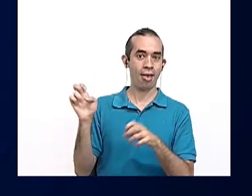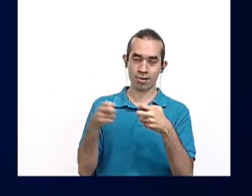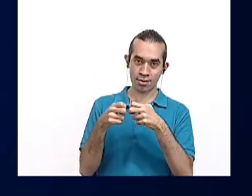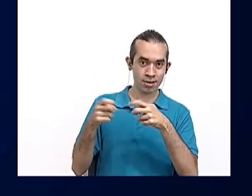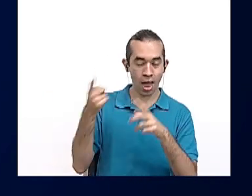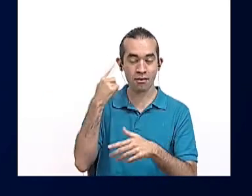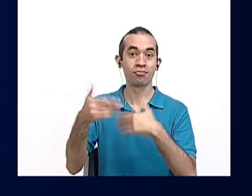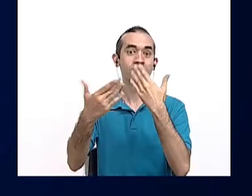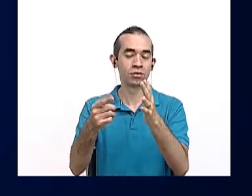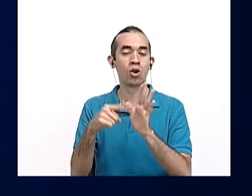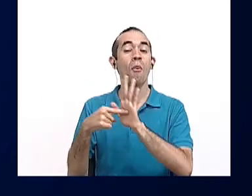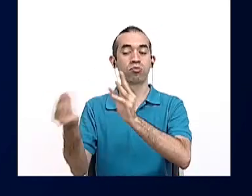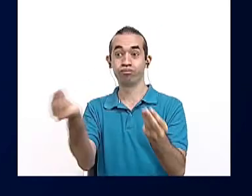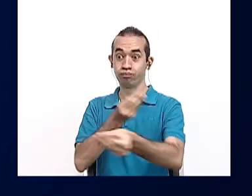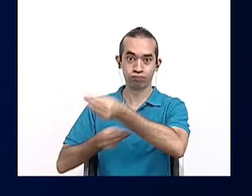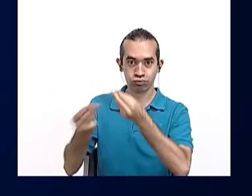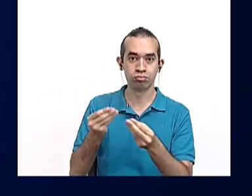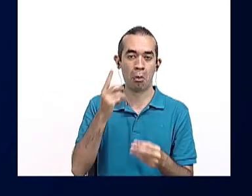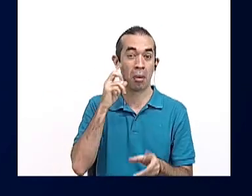demostración.